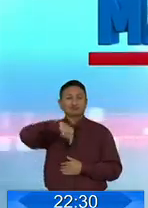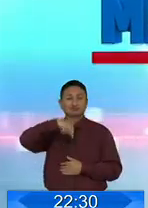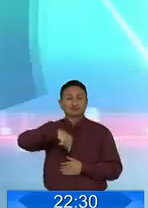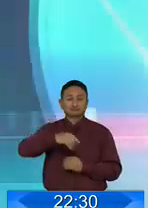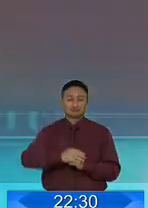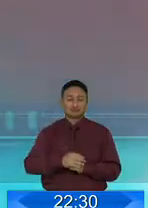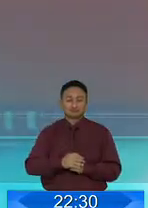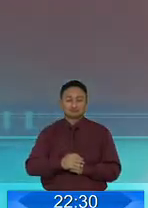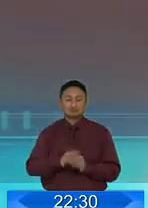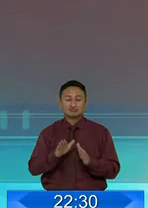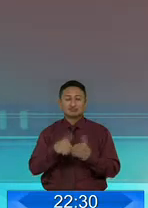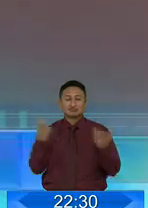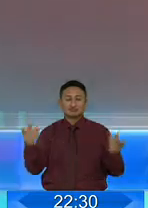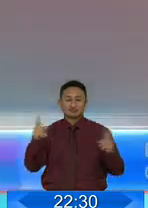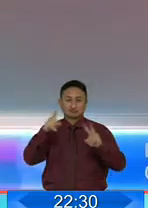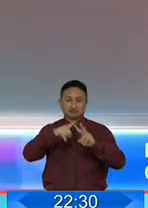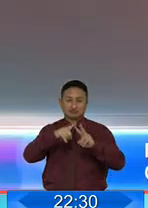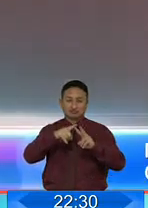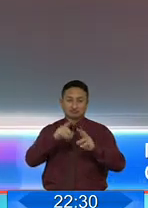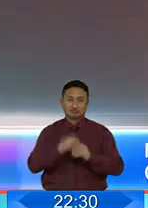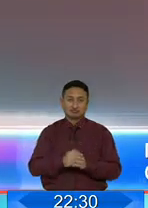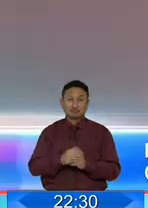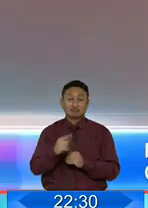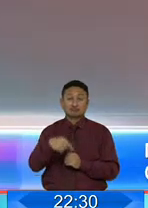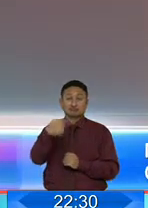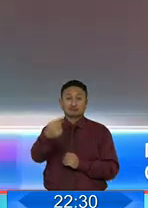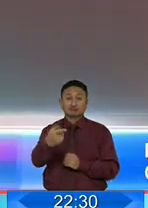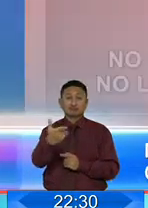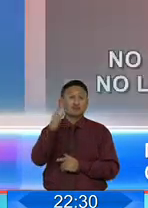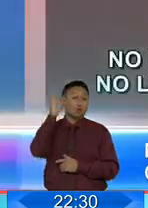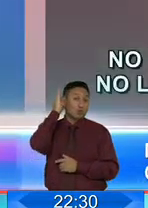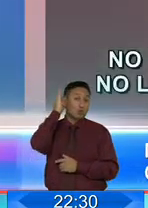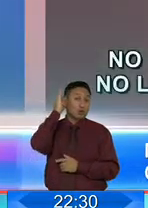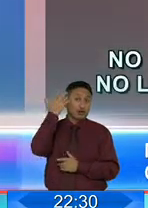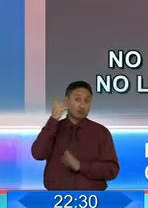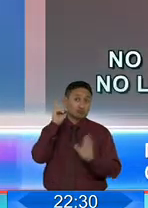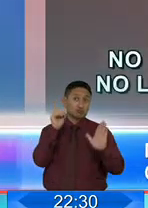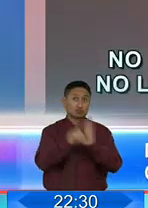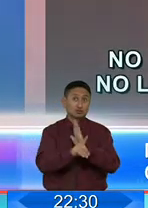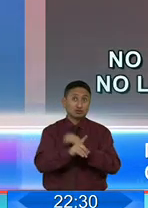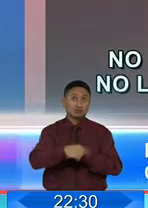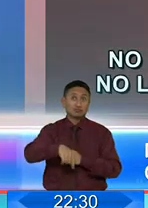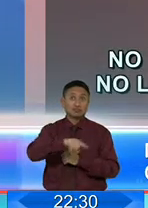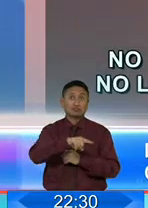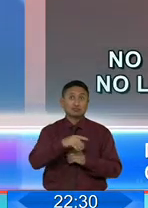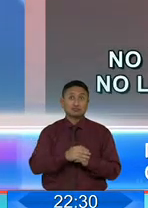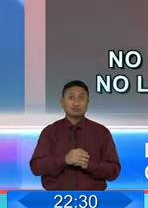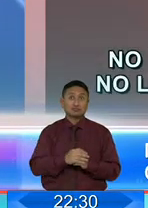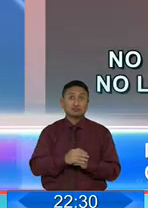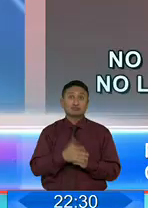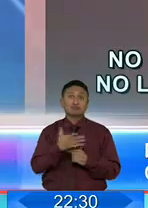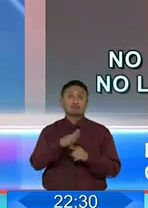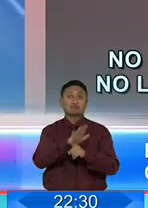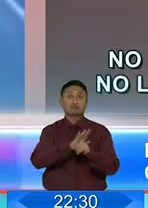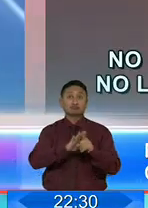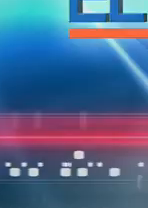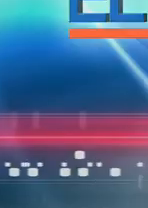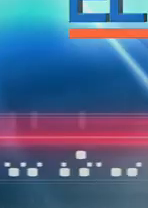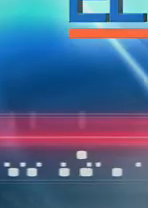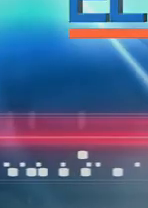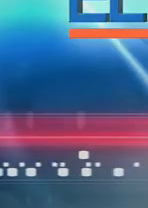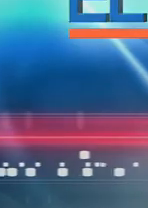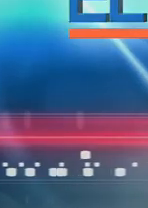televidentes, aquí en Emisión Estelar del Comercio TV. Más adelante, una mujer denunció un presunto acoso por parte